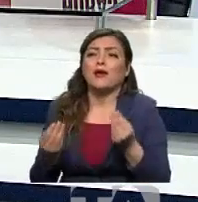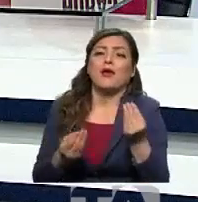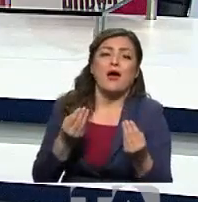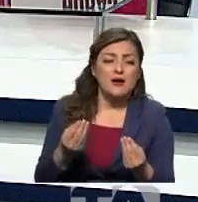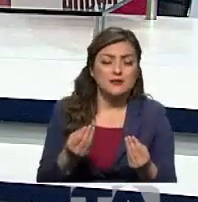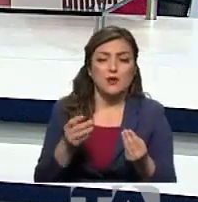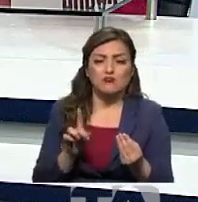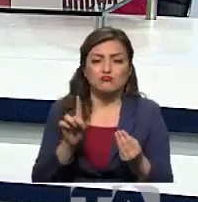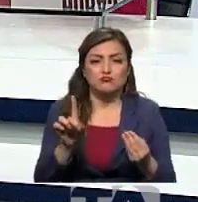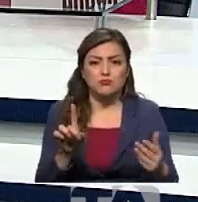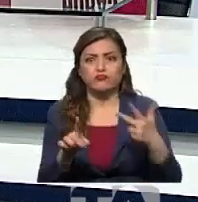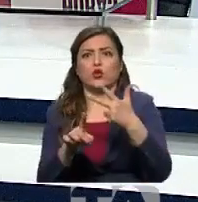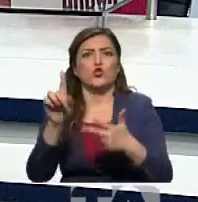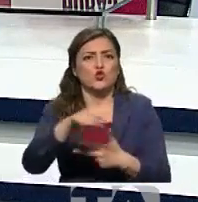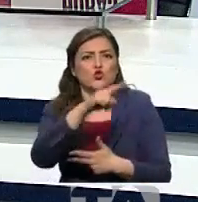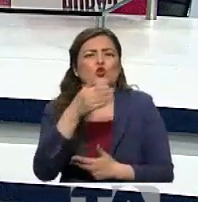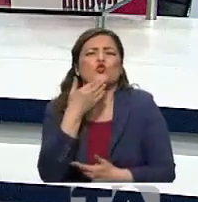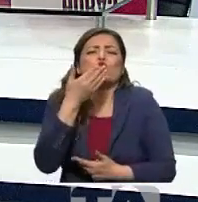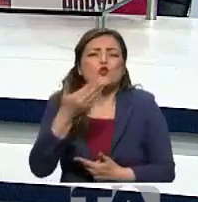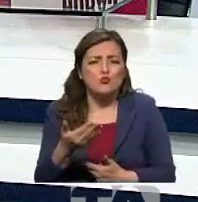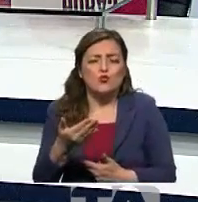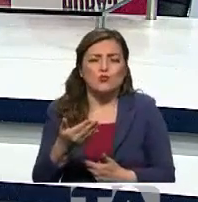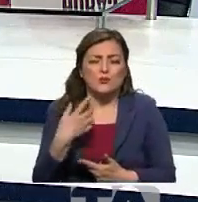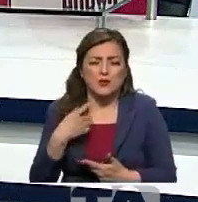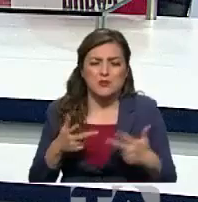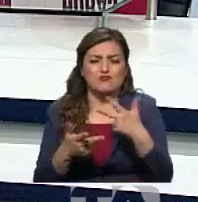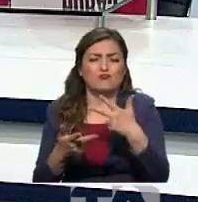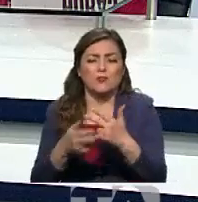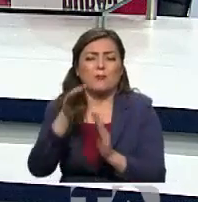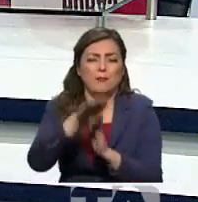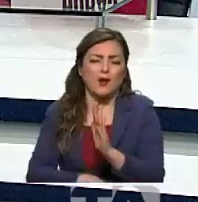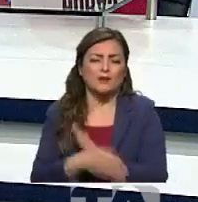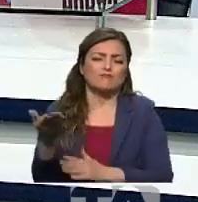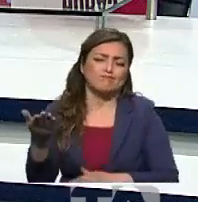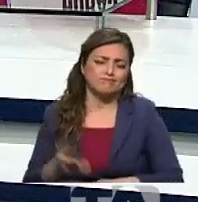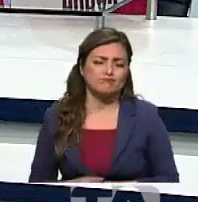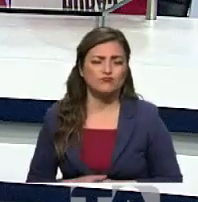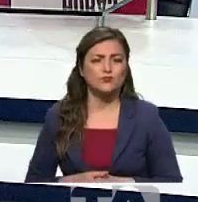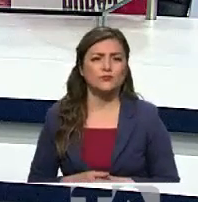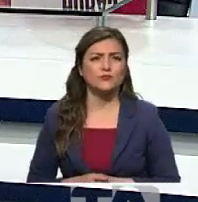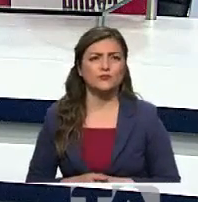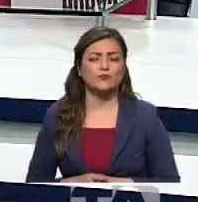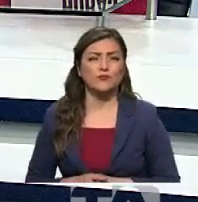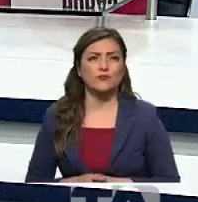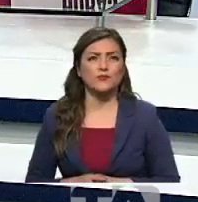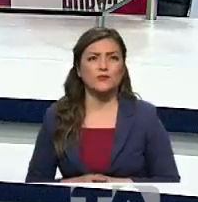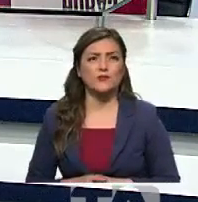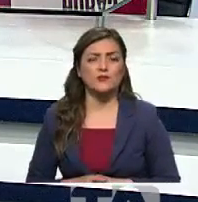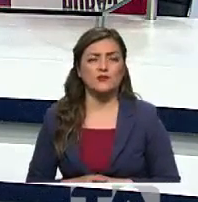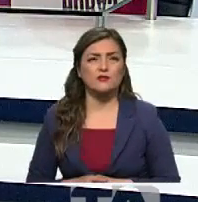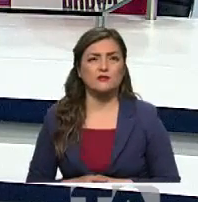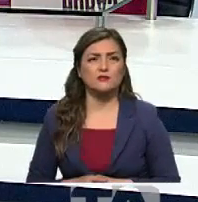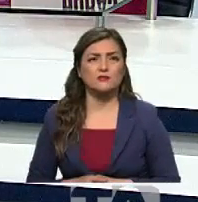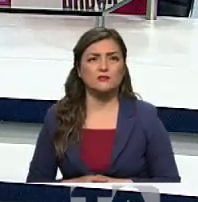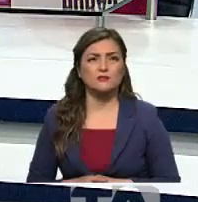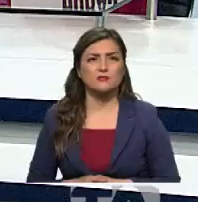que ayuden justamente a reducir el número de siniestros, de accidentes con los deportistas. Por ejemplo, no sé, que se cree